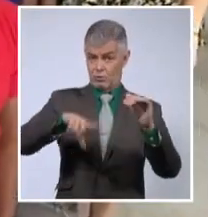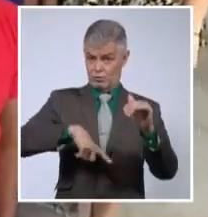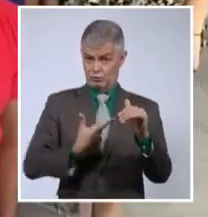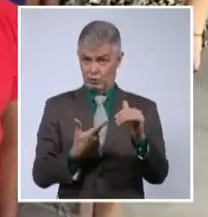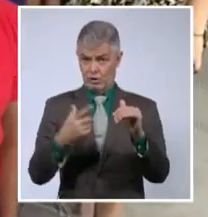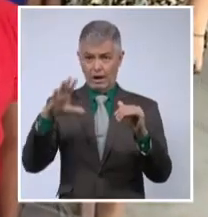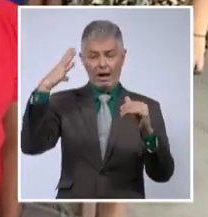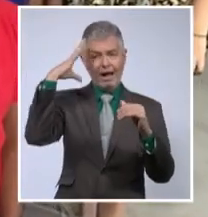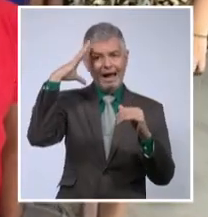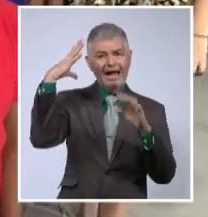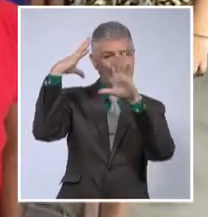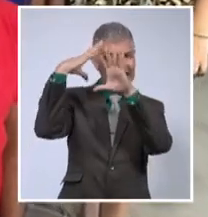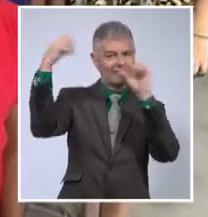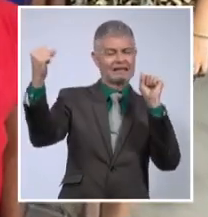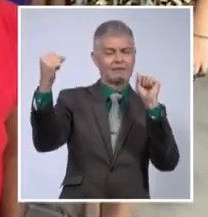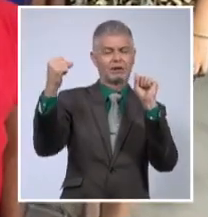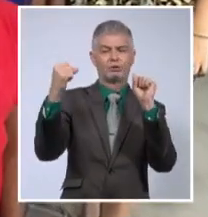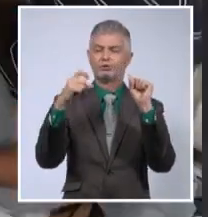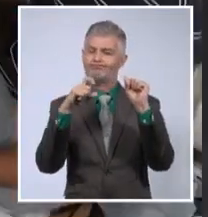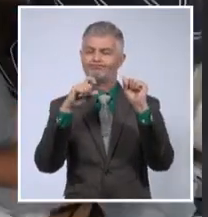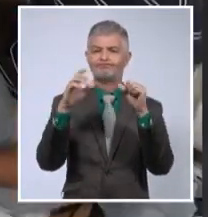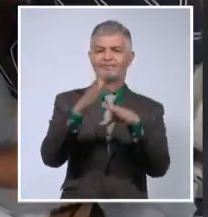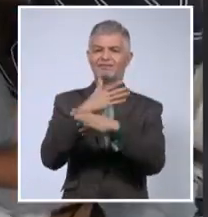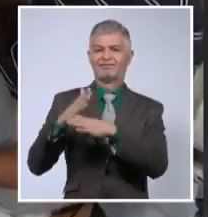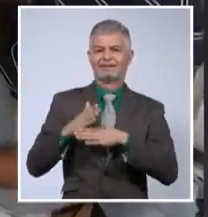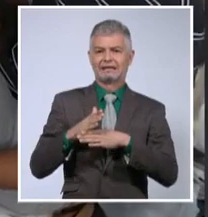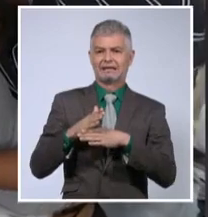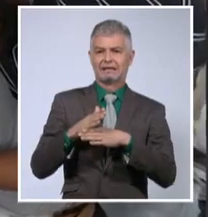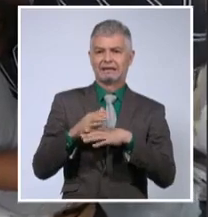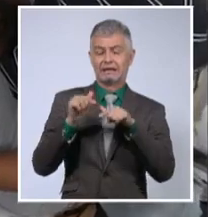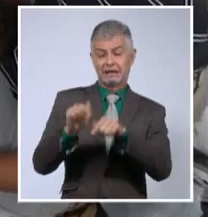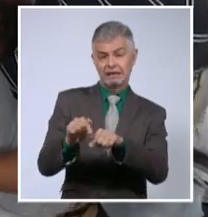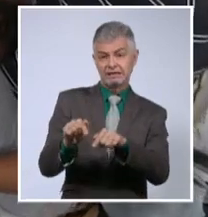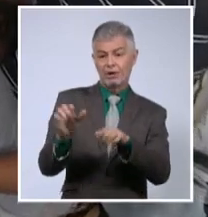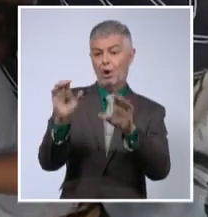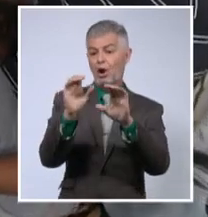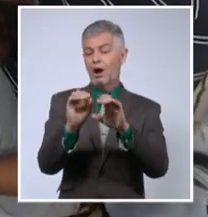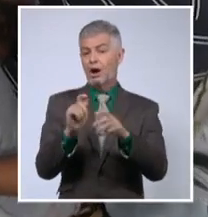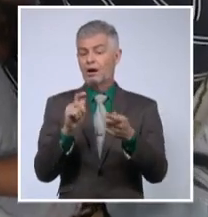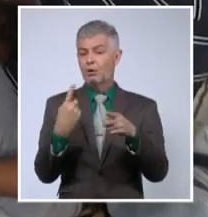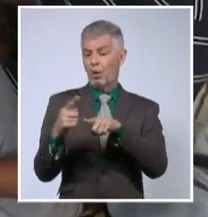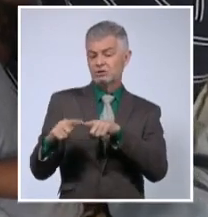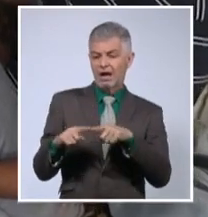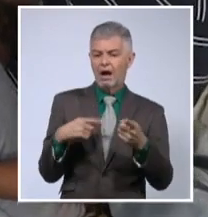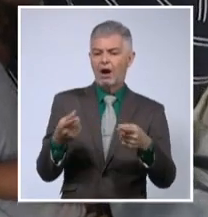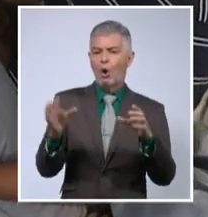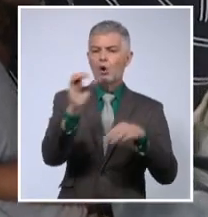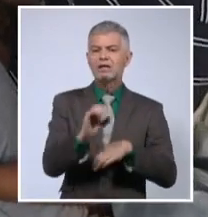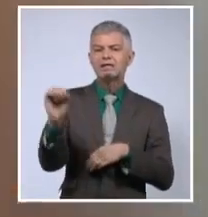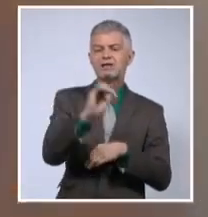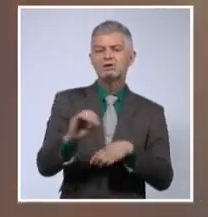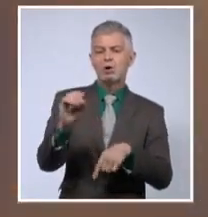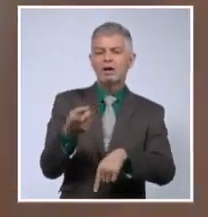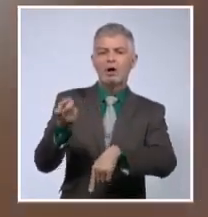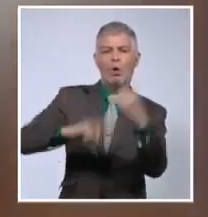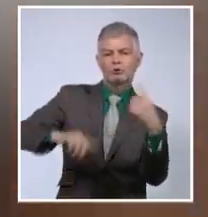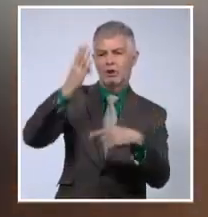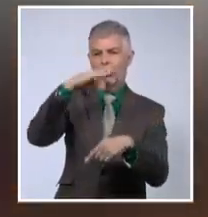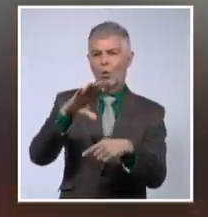distinto a las pretensiones de quienes integran la base operacional de organizaciones anticubanas radicadas en Estados